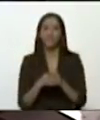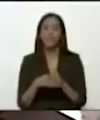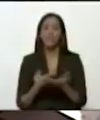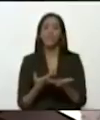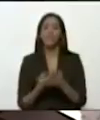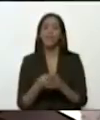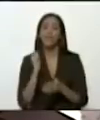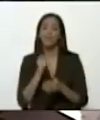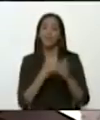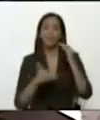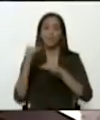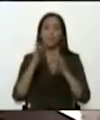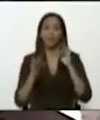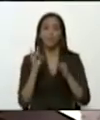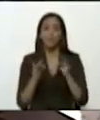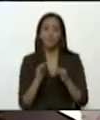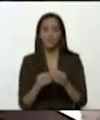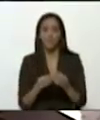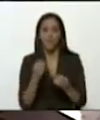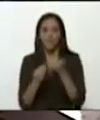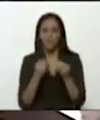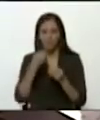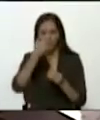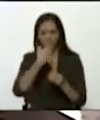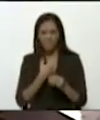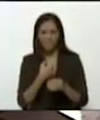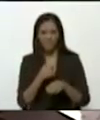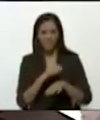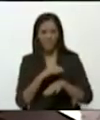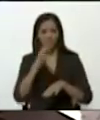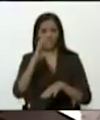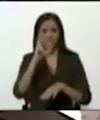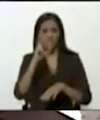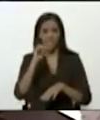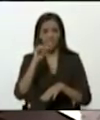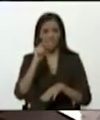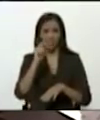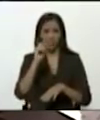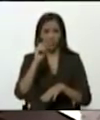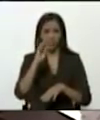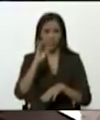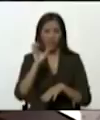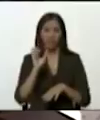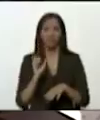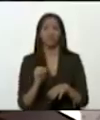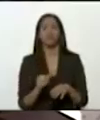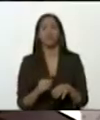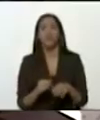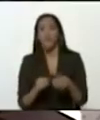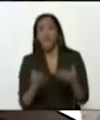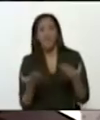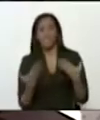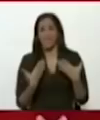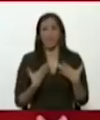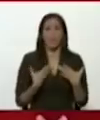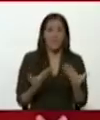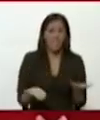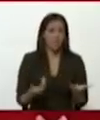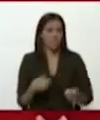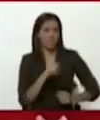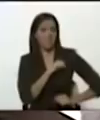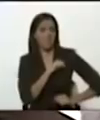campaña orquestada con el señor Christopher. Ah, no, que estaban conmigo y se rajaron. Y se